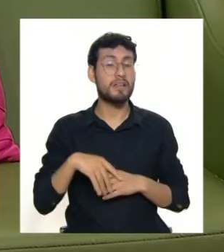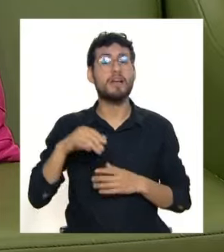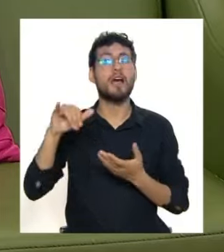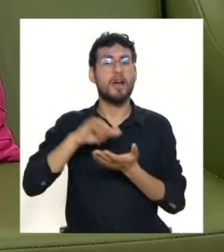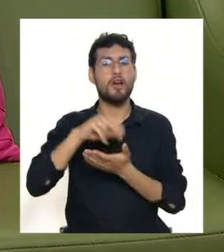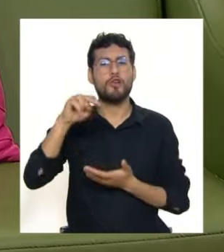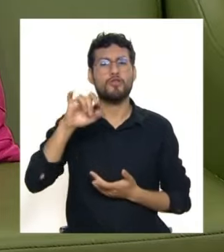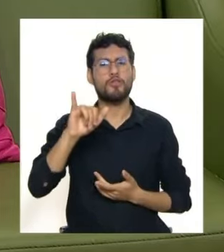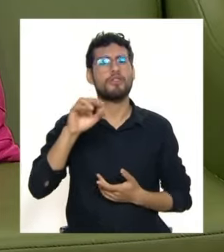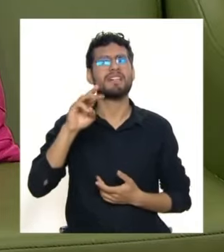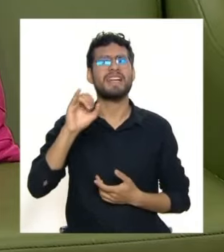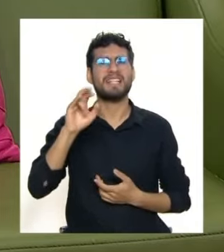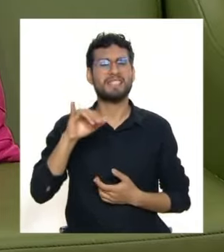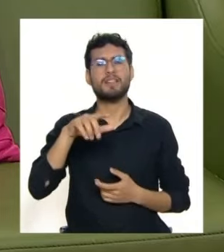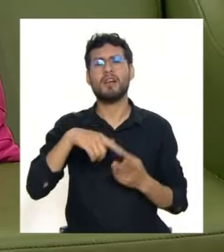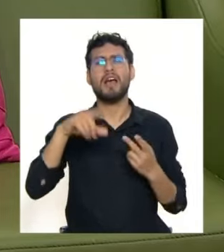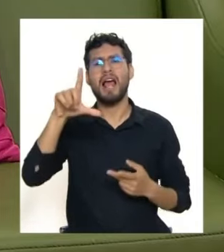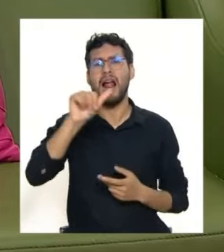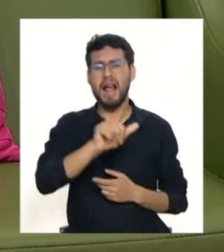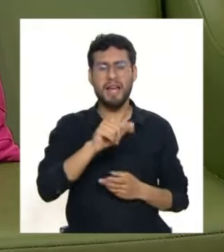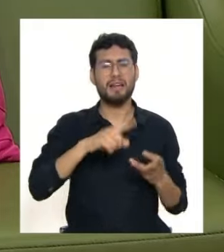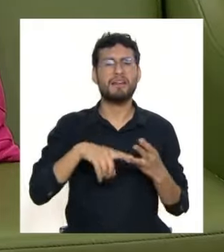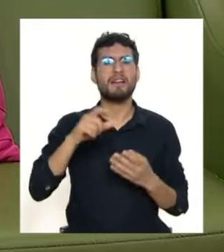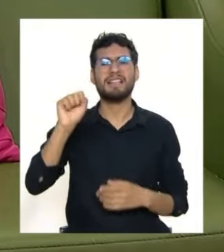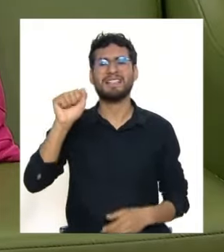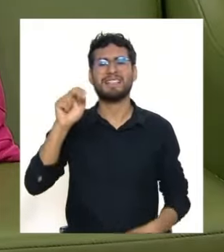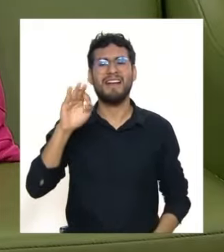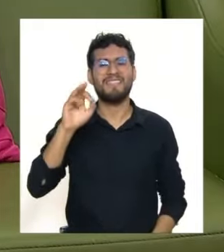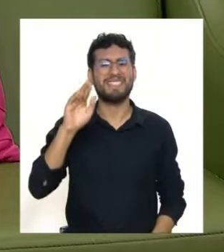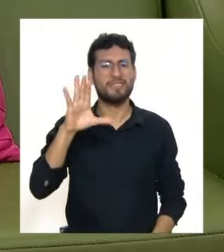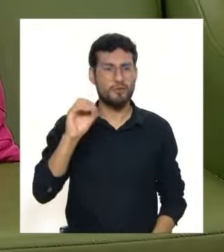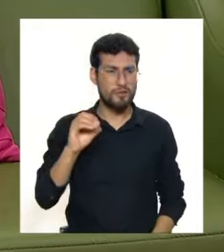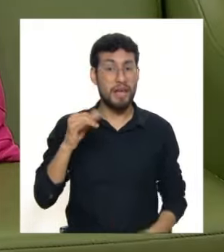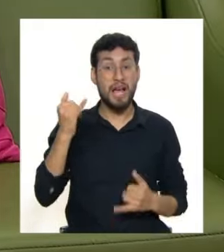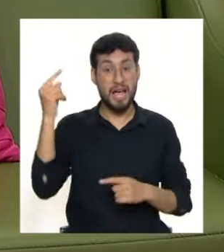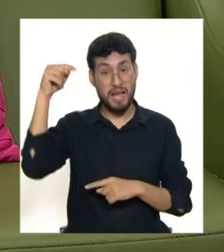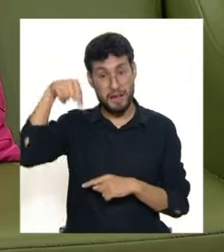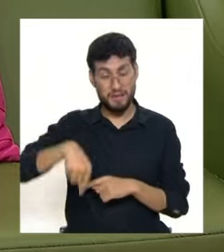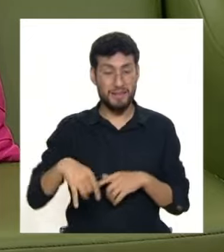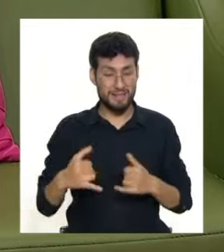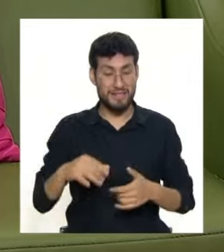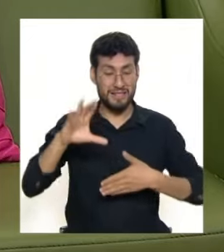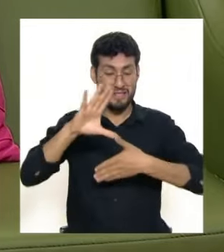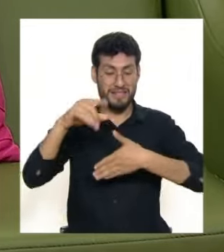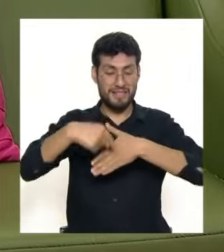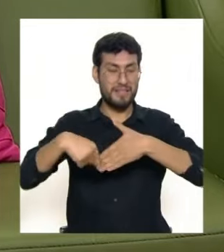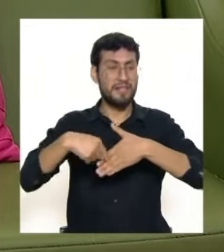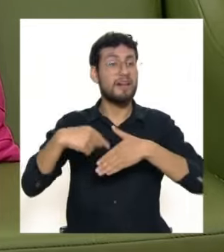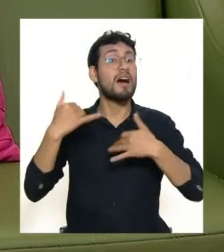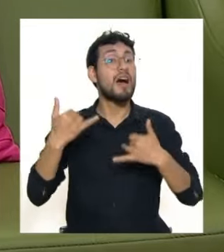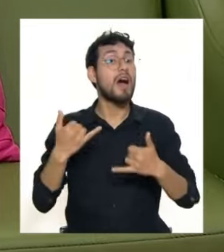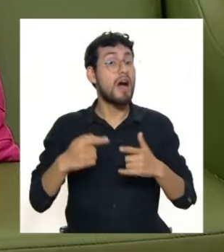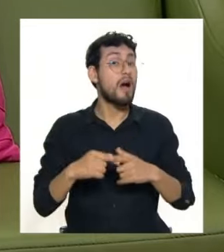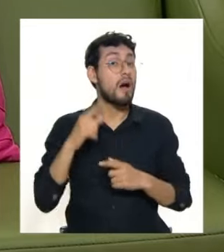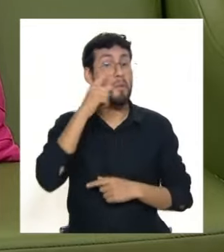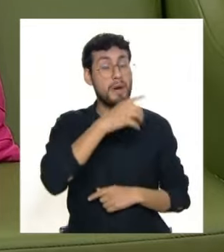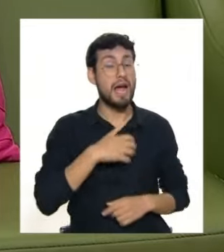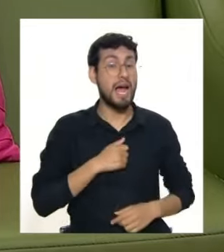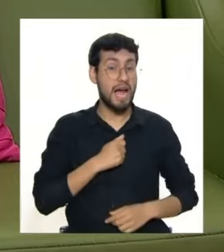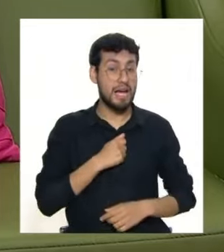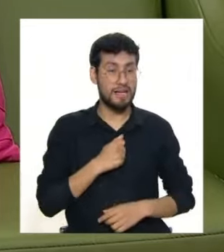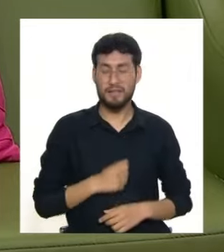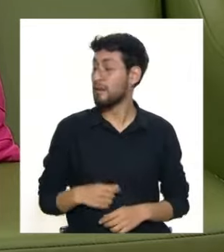Jersey, Los Ángeles, California, San Francisco. Después bajamos a República Dominicana y ahora estamos para acá. Y ahora el día 4 nos vamos a Canadá. Oye,